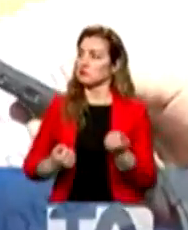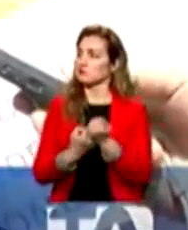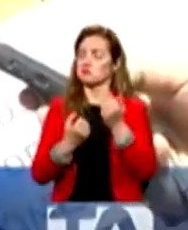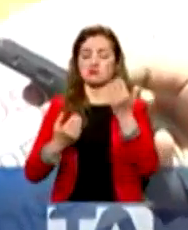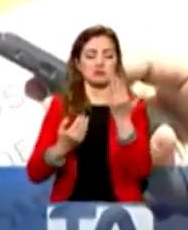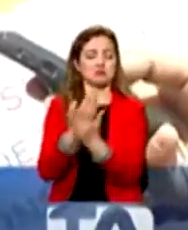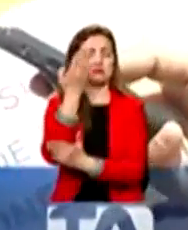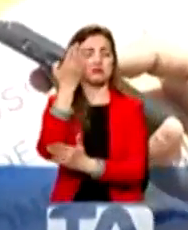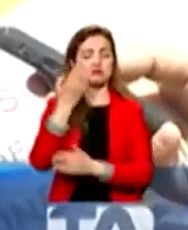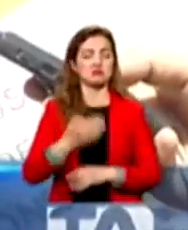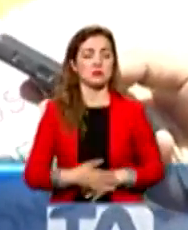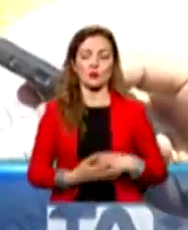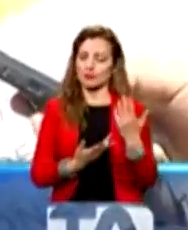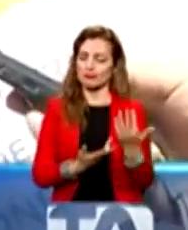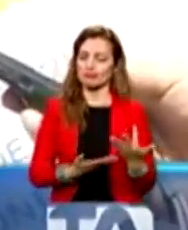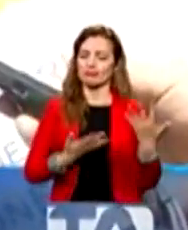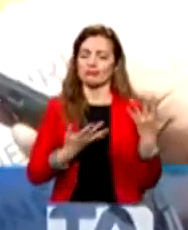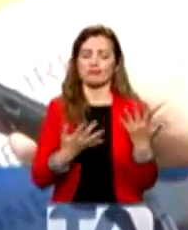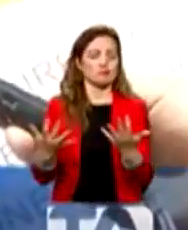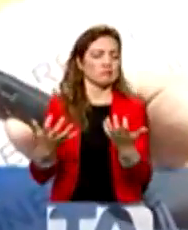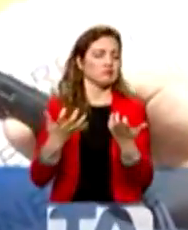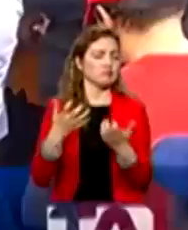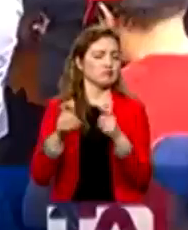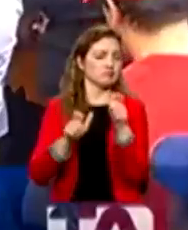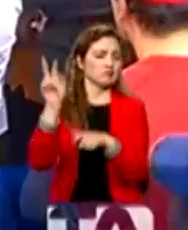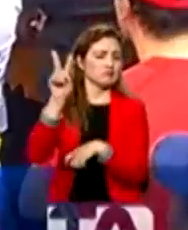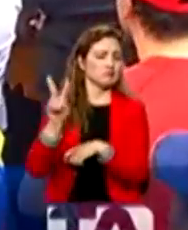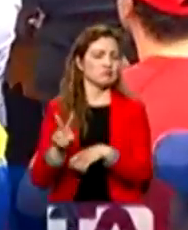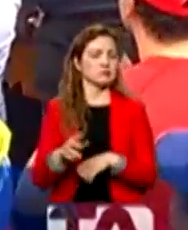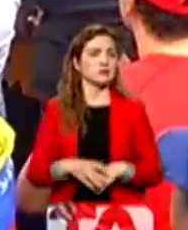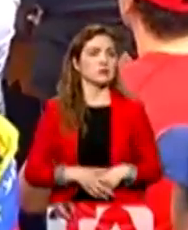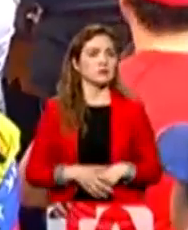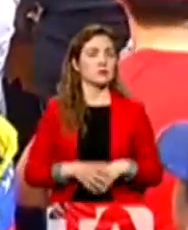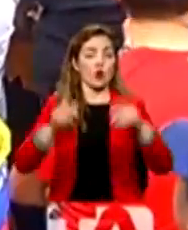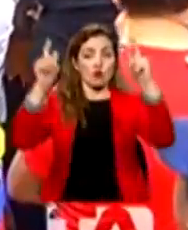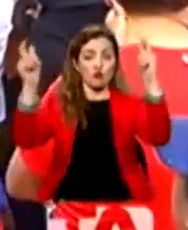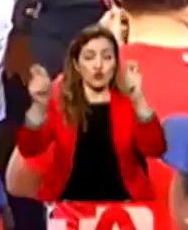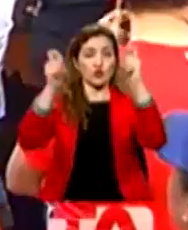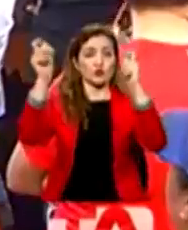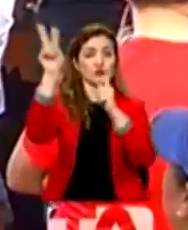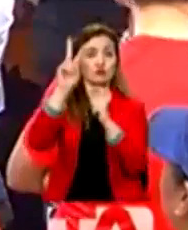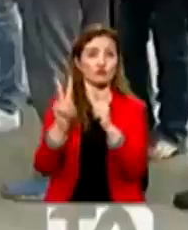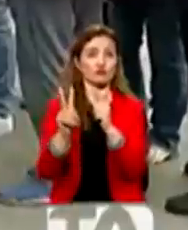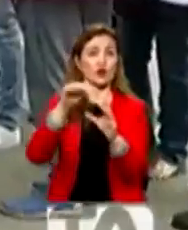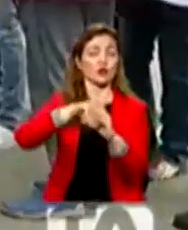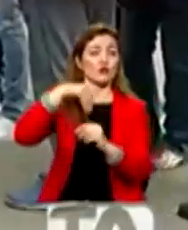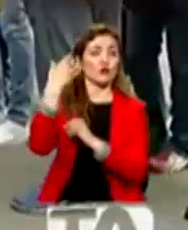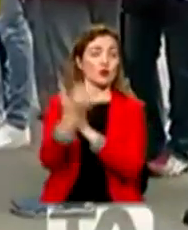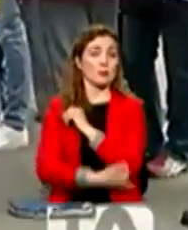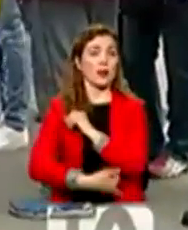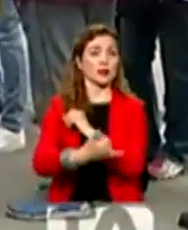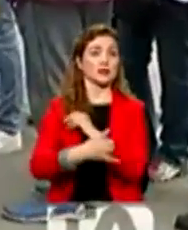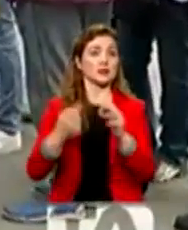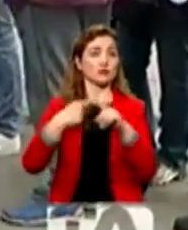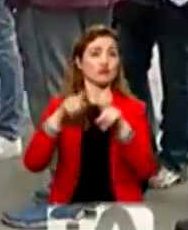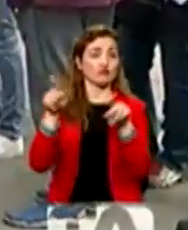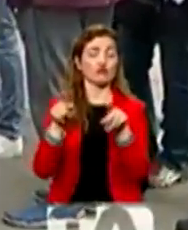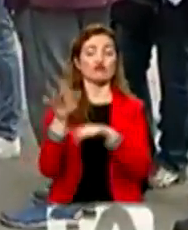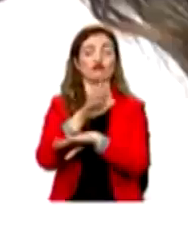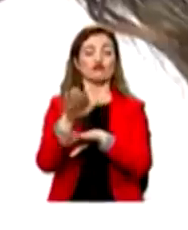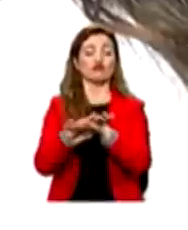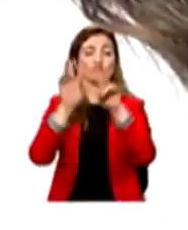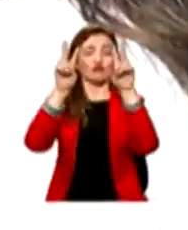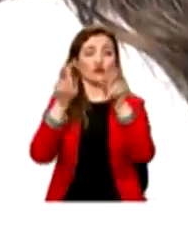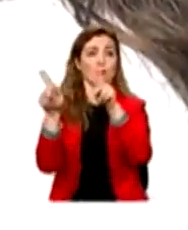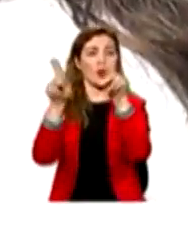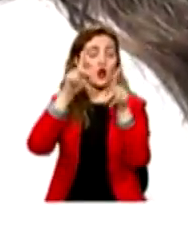dando las esperanzas que tanto queremos al venezolano. A través de la Fundación Venezolanos en el Exterior hablaron sobre el plan de